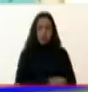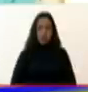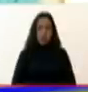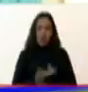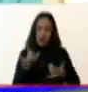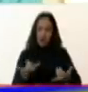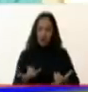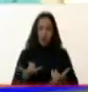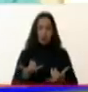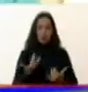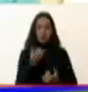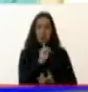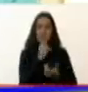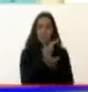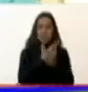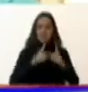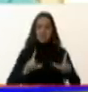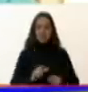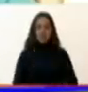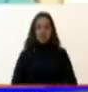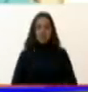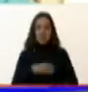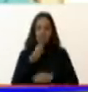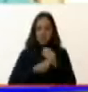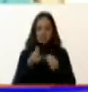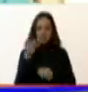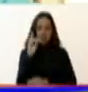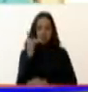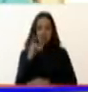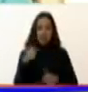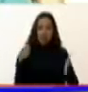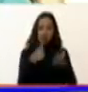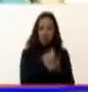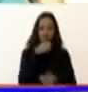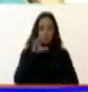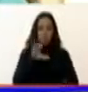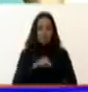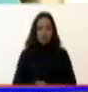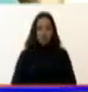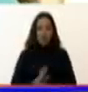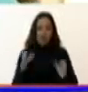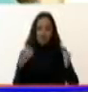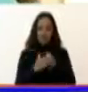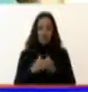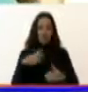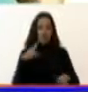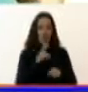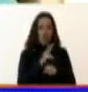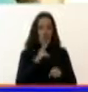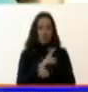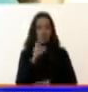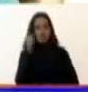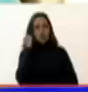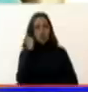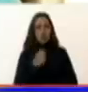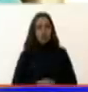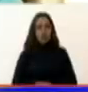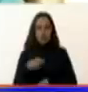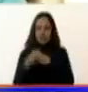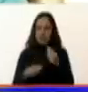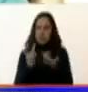libertad, producto del golpe de Estado. A un grupo violador de mujeres lo dejaron en libertad.